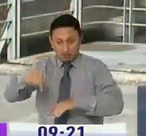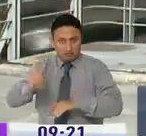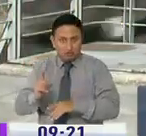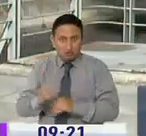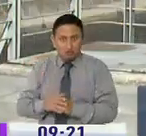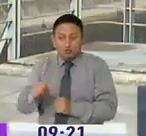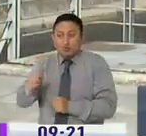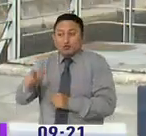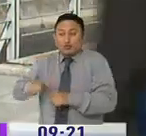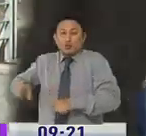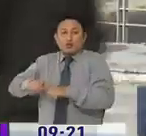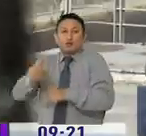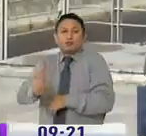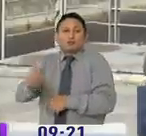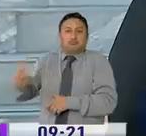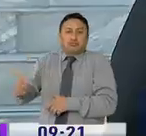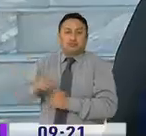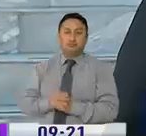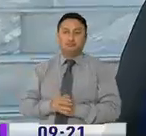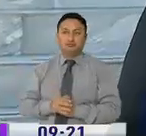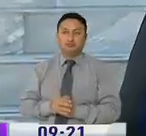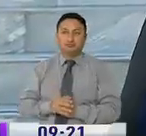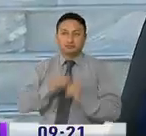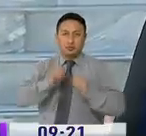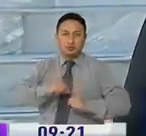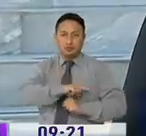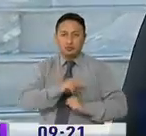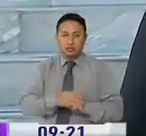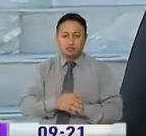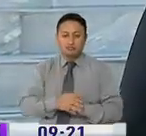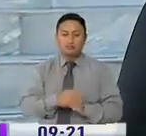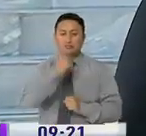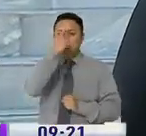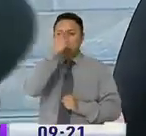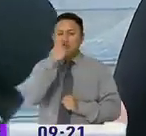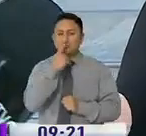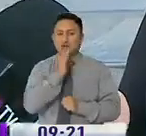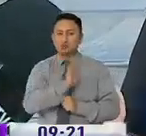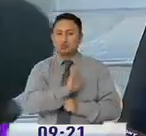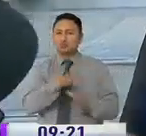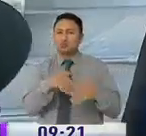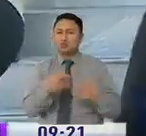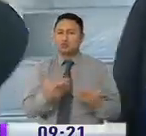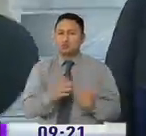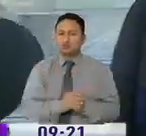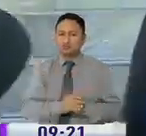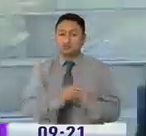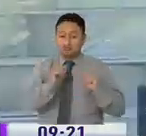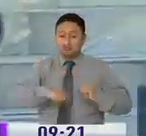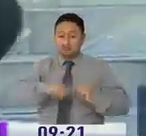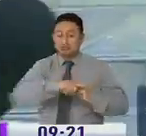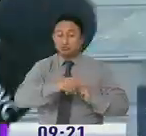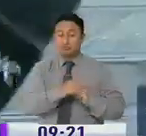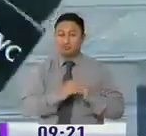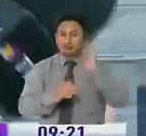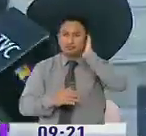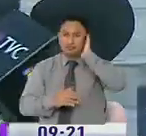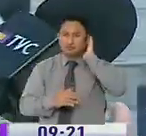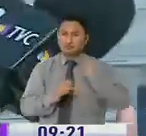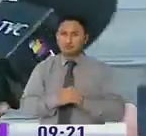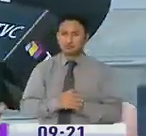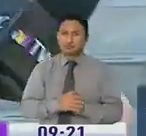del policía Froilán Jiménez. Poder hacer un cotejamiento de la identidad humana. Esto va a ser fundamental efectivamente para determinar la identidad de